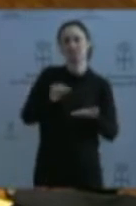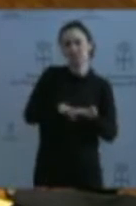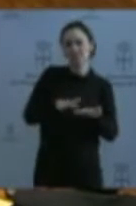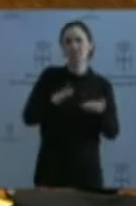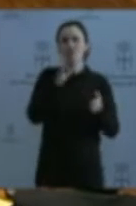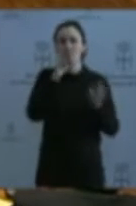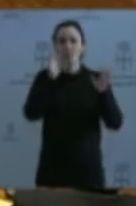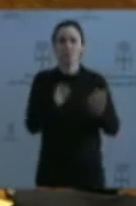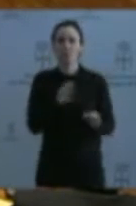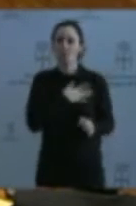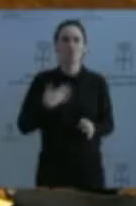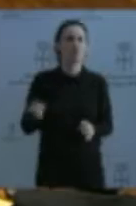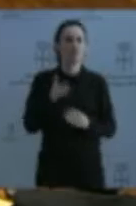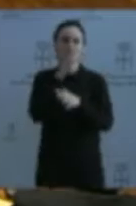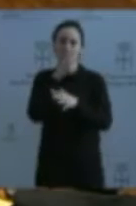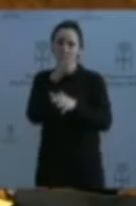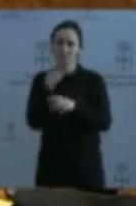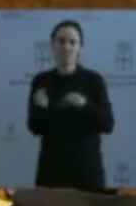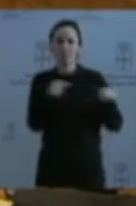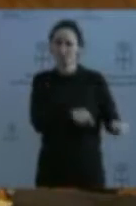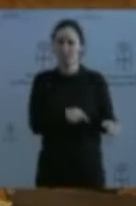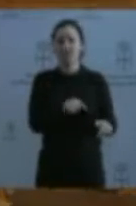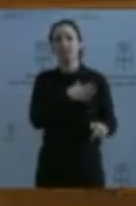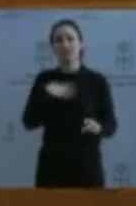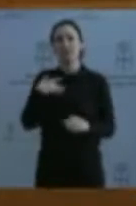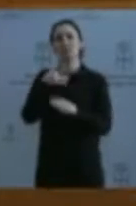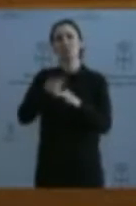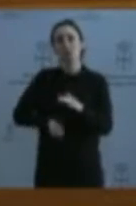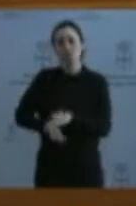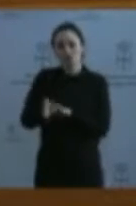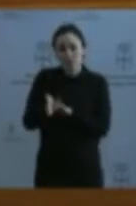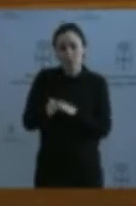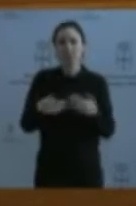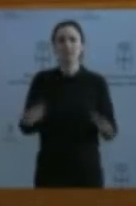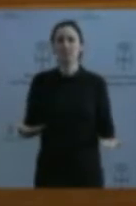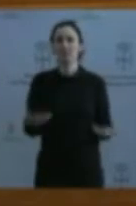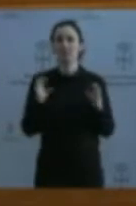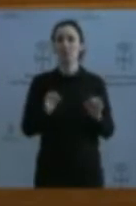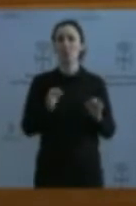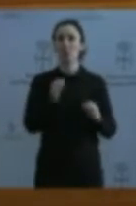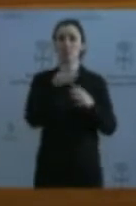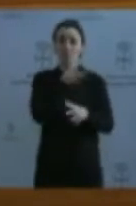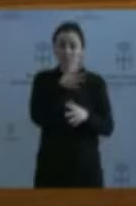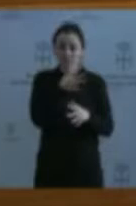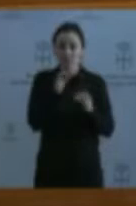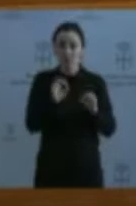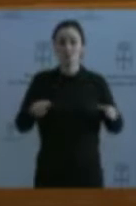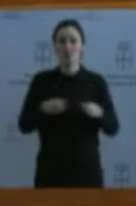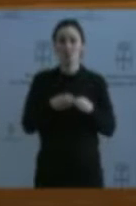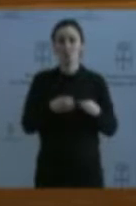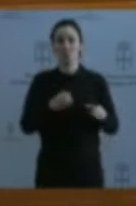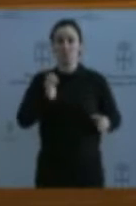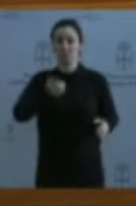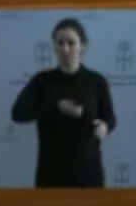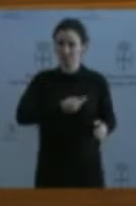sentido, tenemos la misma intención desde la Villa, a través del Grupo Municipal de Somos Villaviciosa, que desde el